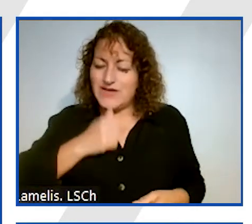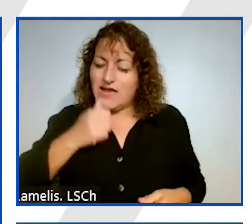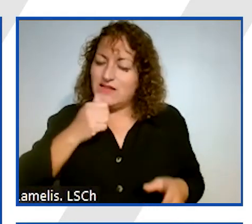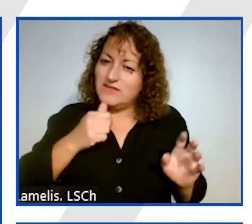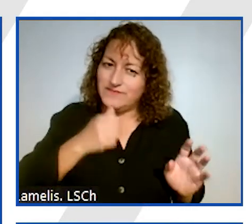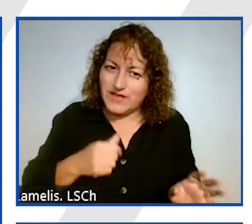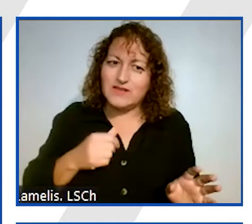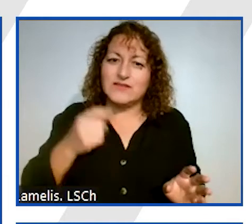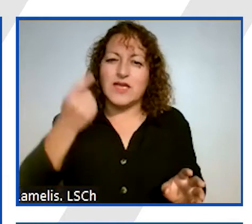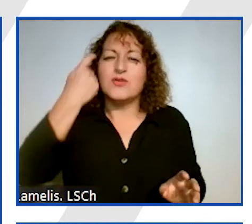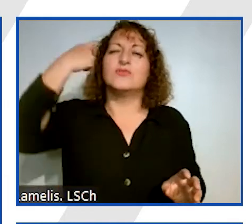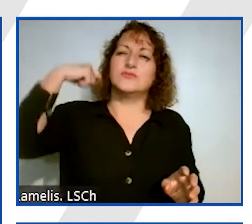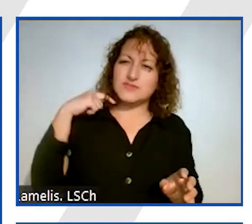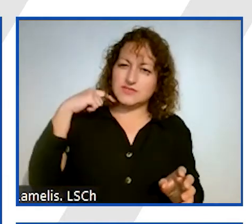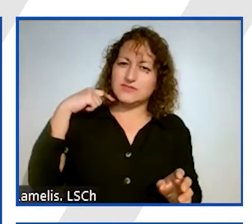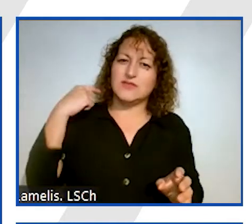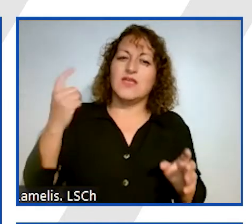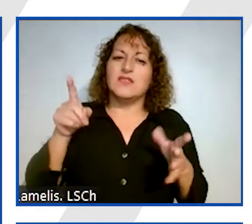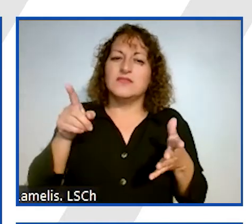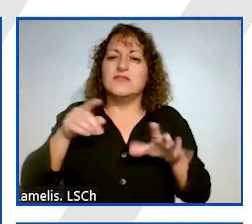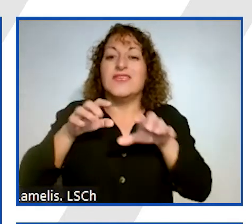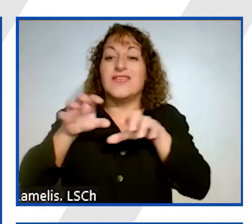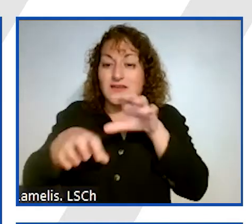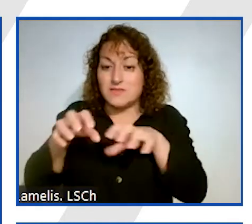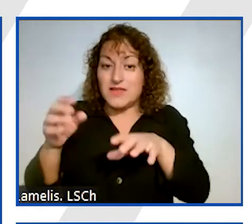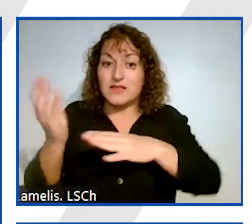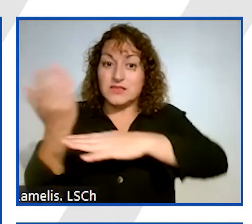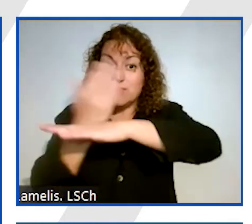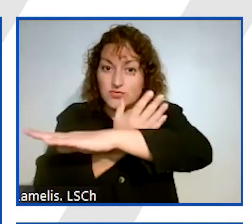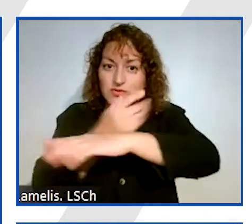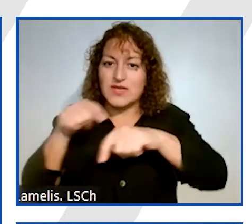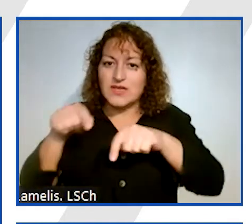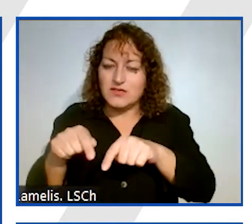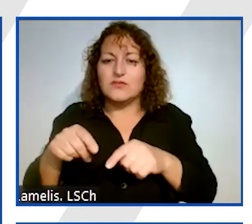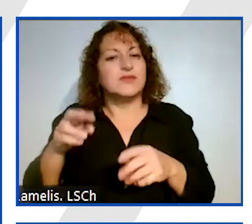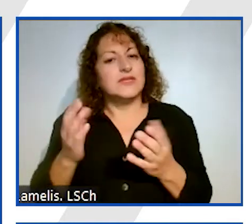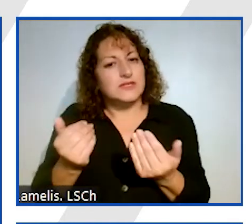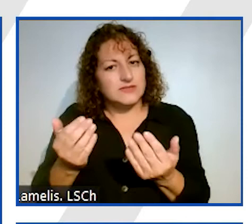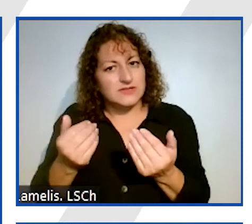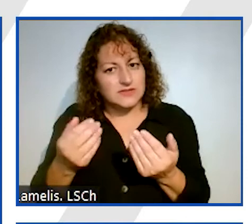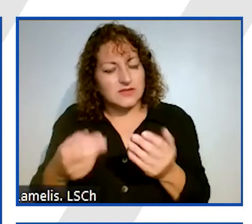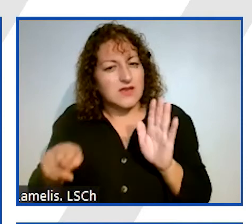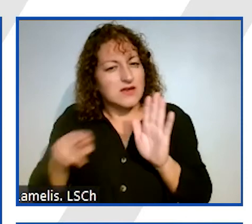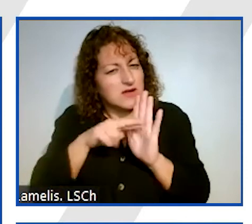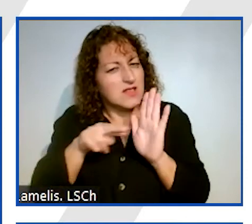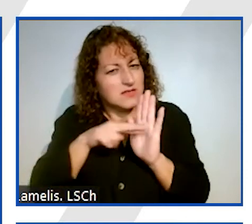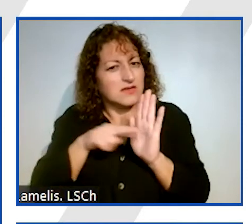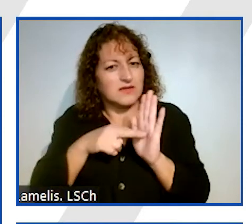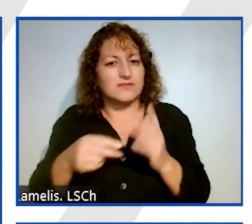estos animales necesitan un manejo especial y regulado. Pero vamos a ver ahora, no me quiero